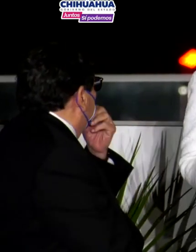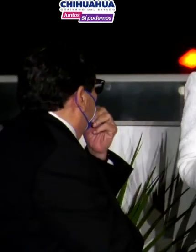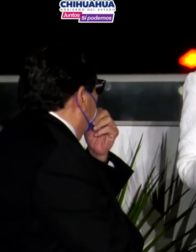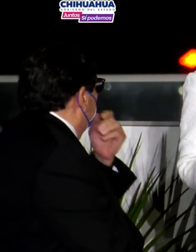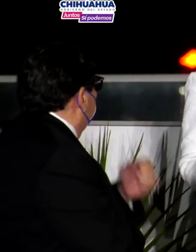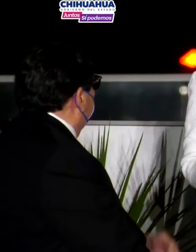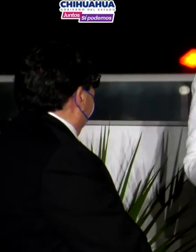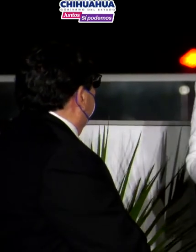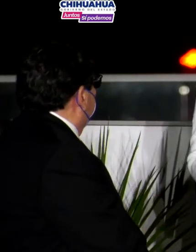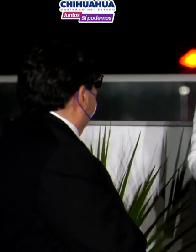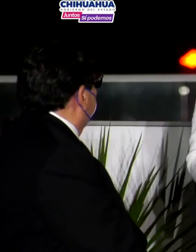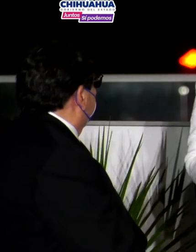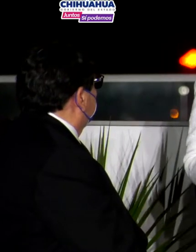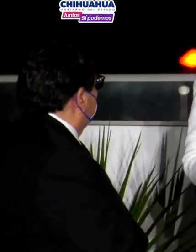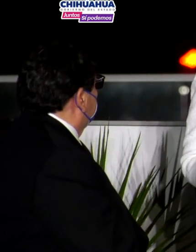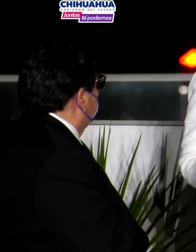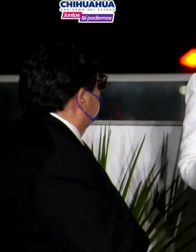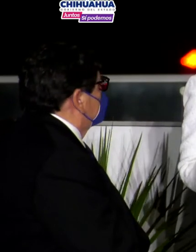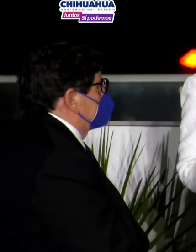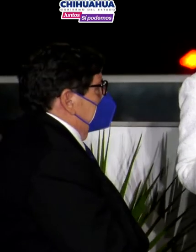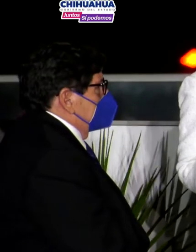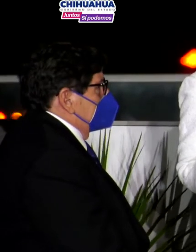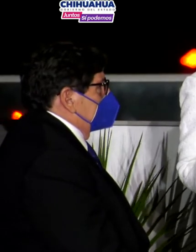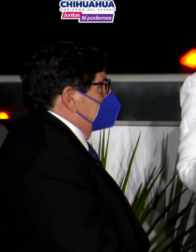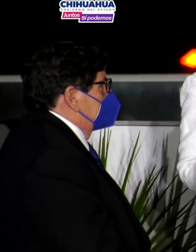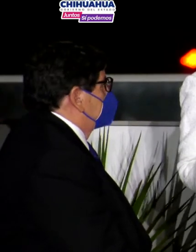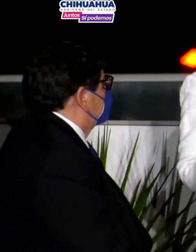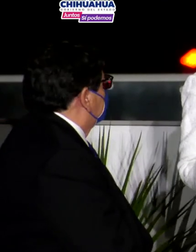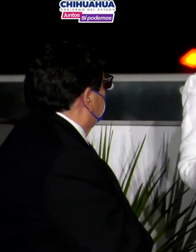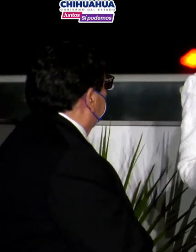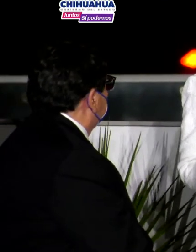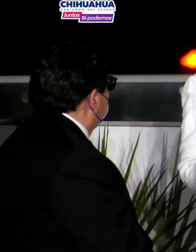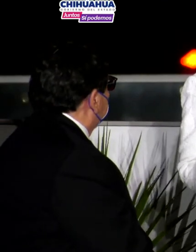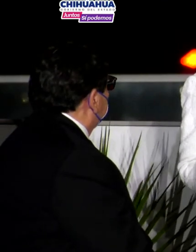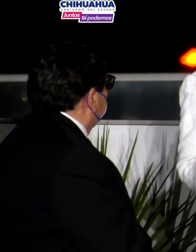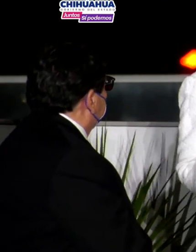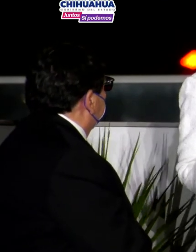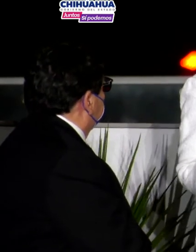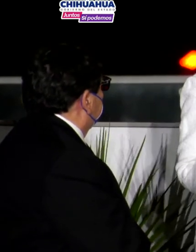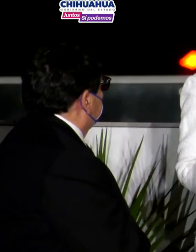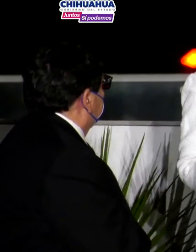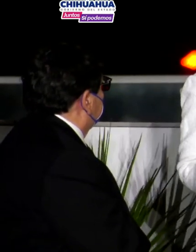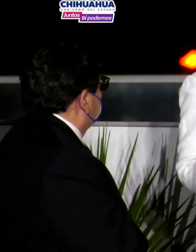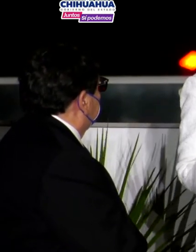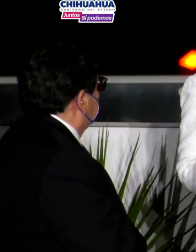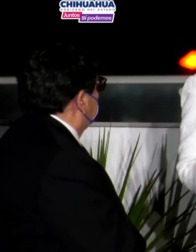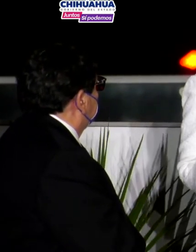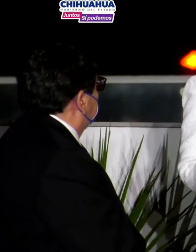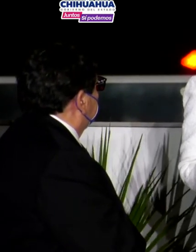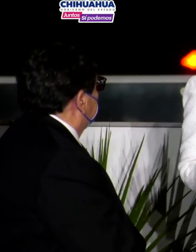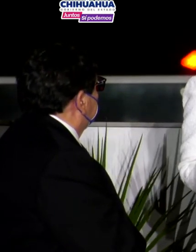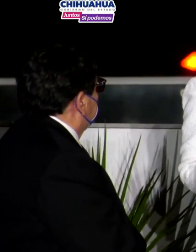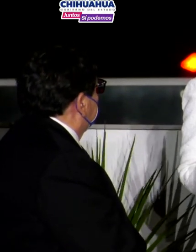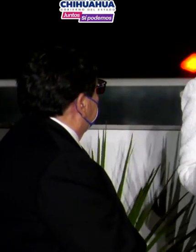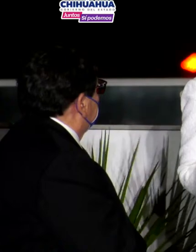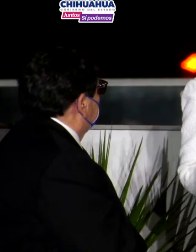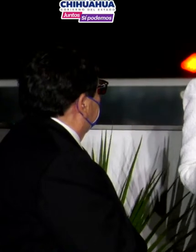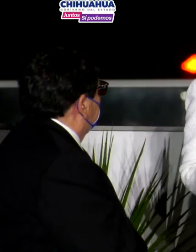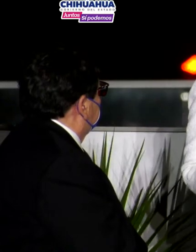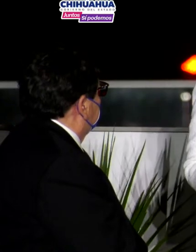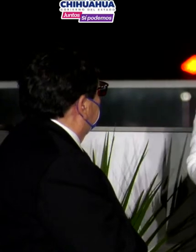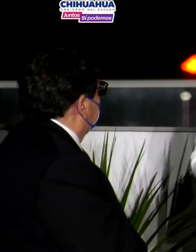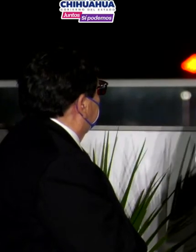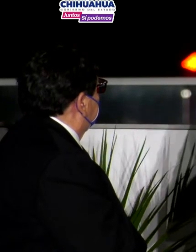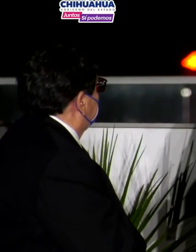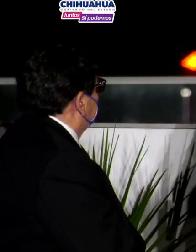Gracias, gracias a estos funcionarios que acompañarán a una servidora. Gracias por su convicción, gracias por su amor al estado de